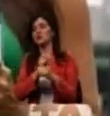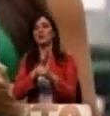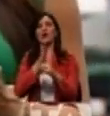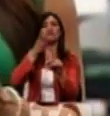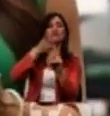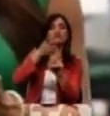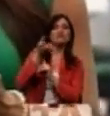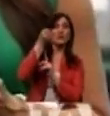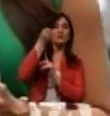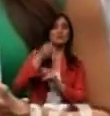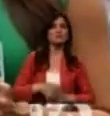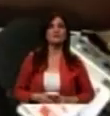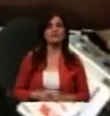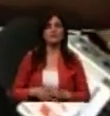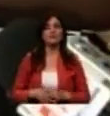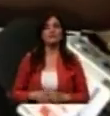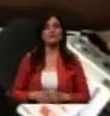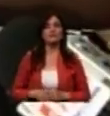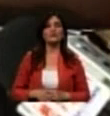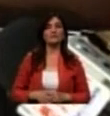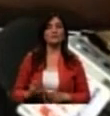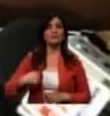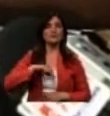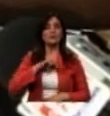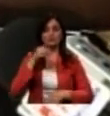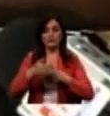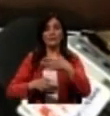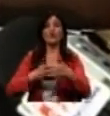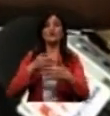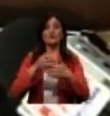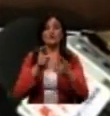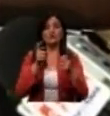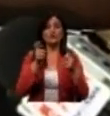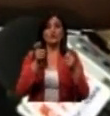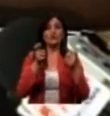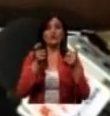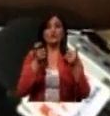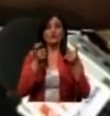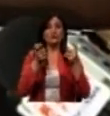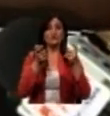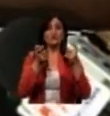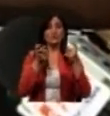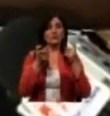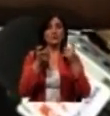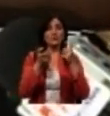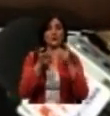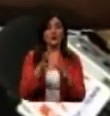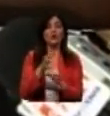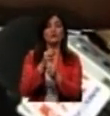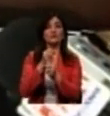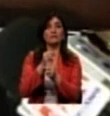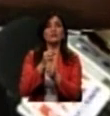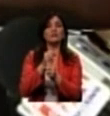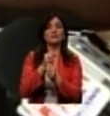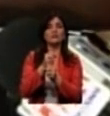reto y este el momento. Estamos en un proceso de transición hacia la